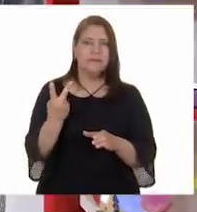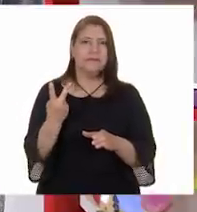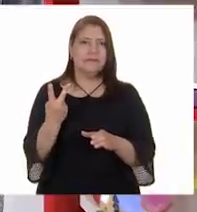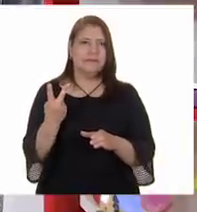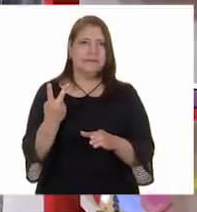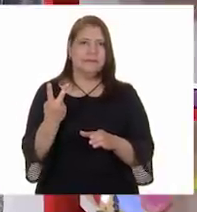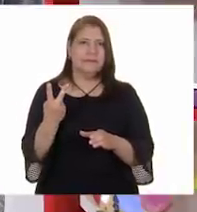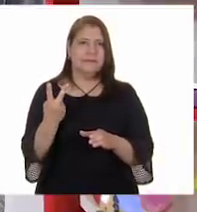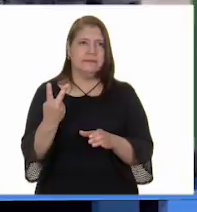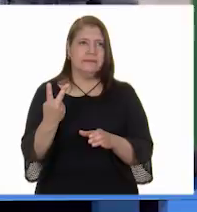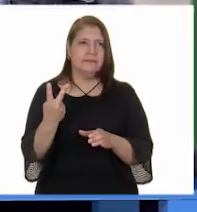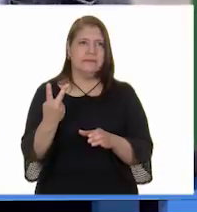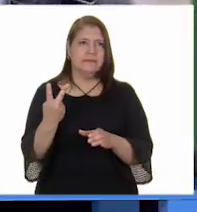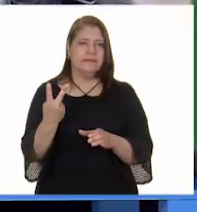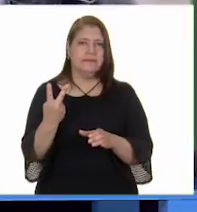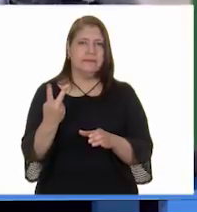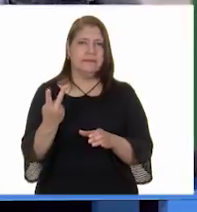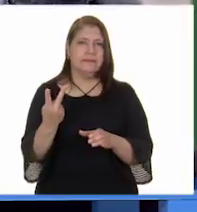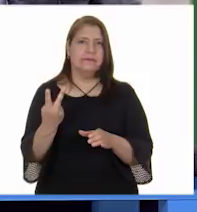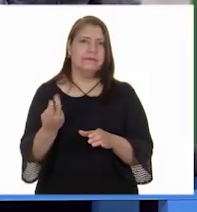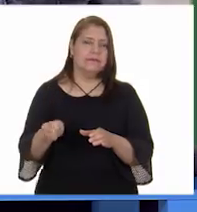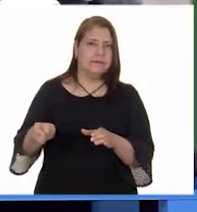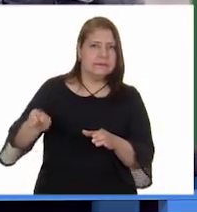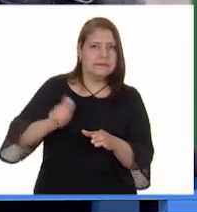Dos... Dos...